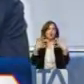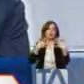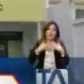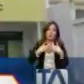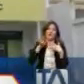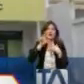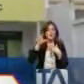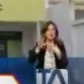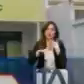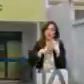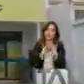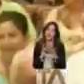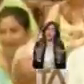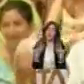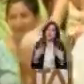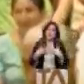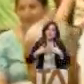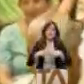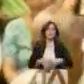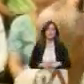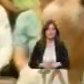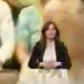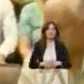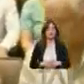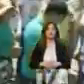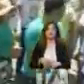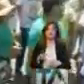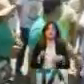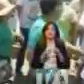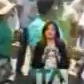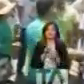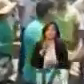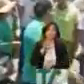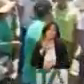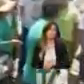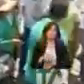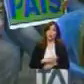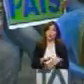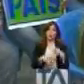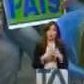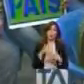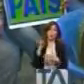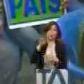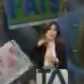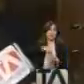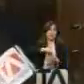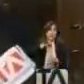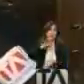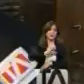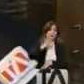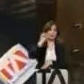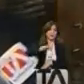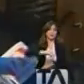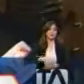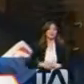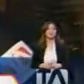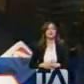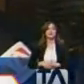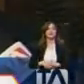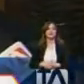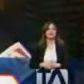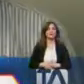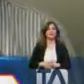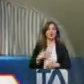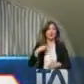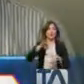único. Pero ya lo sabemos, en Alianza País esta vez no dirán sí todos juntos en la consulta. Mi voto va a ser definitivamente